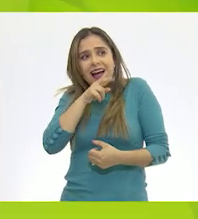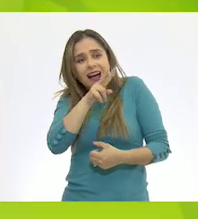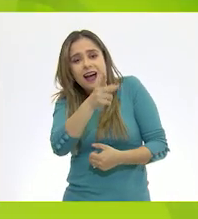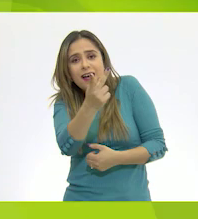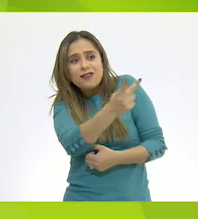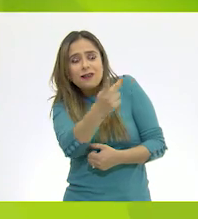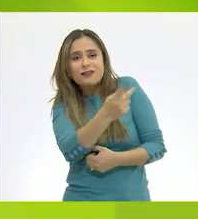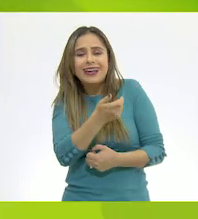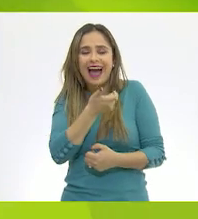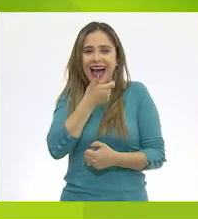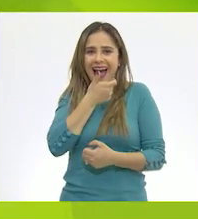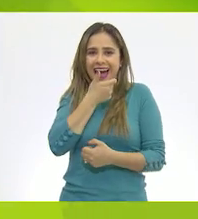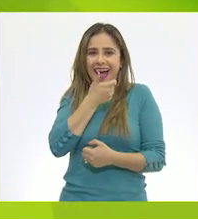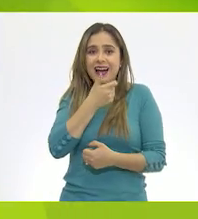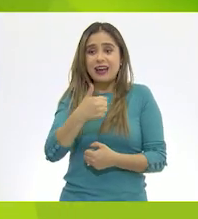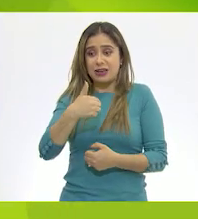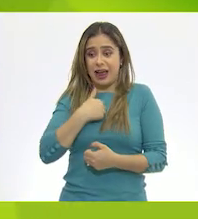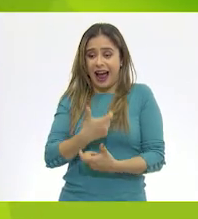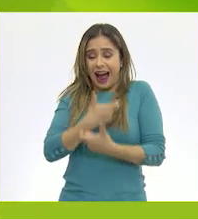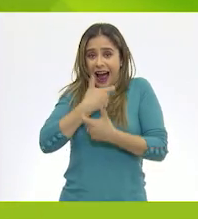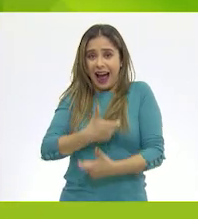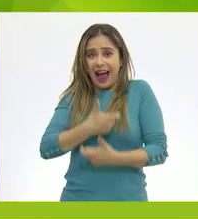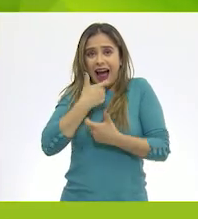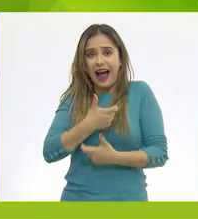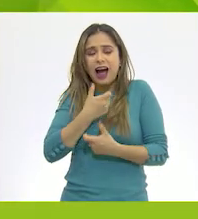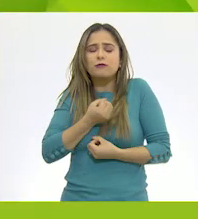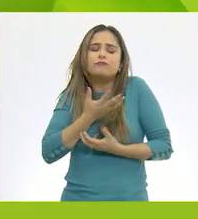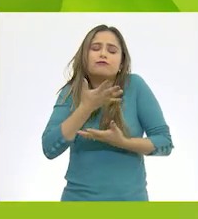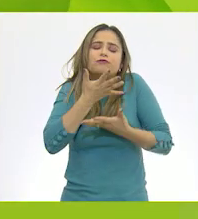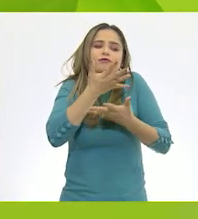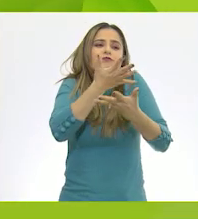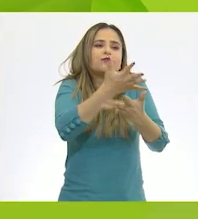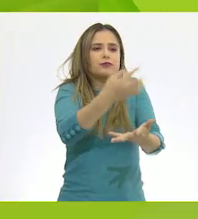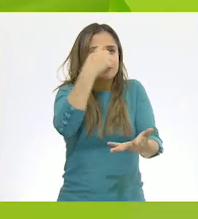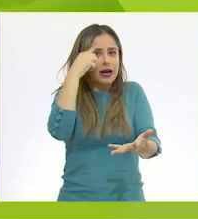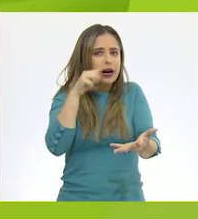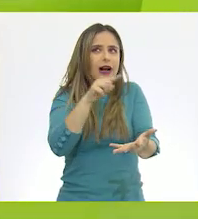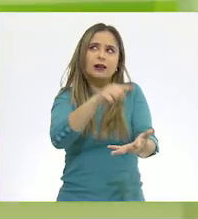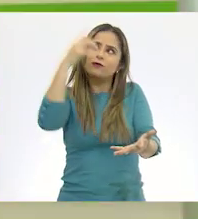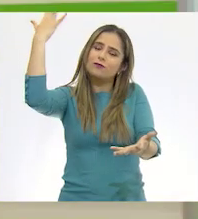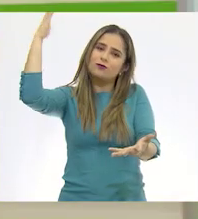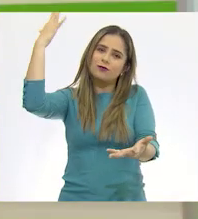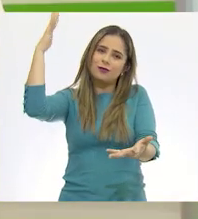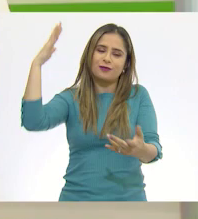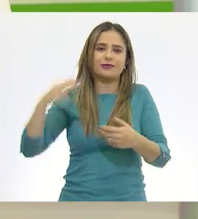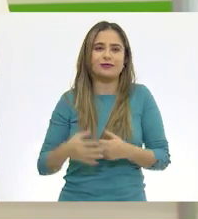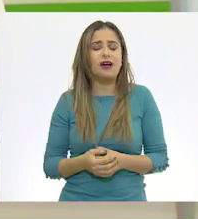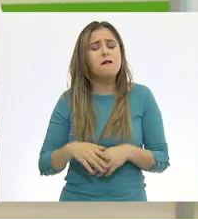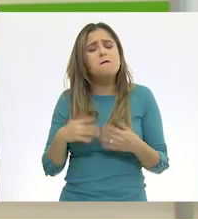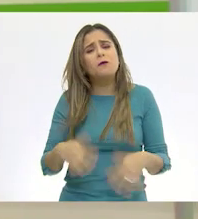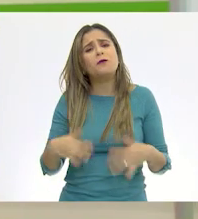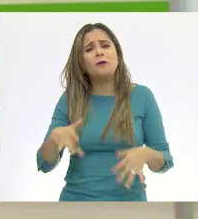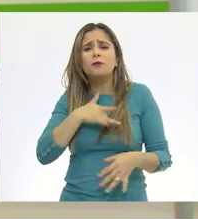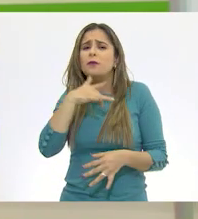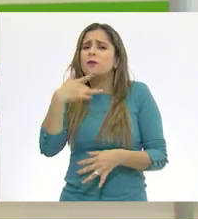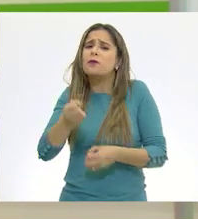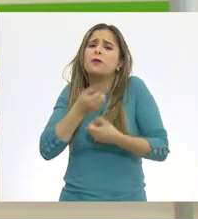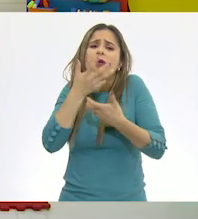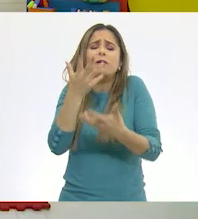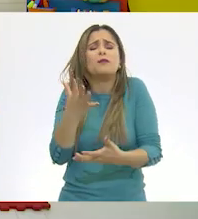risueño. Mi risa es para ellos el sol. ¡Wow! Me parece un poema muy